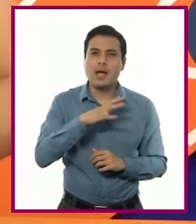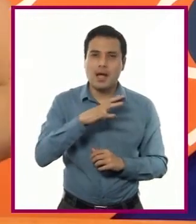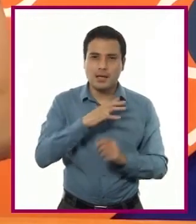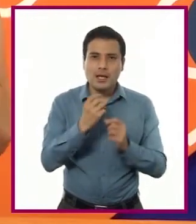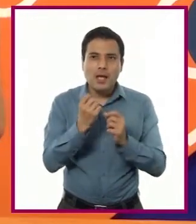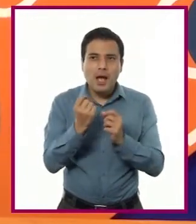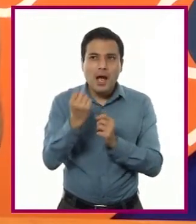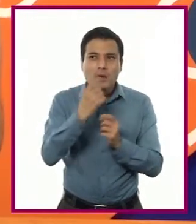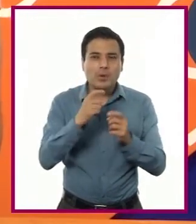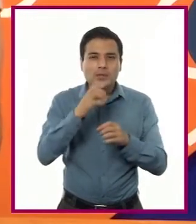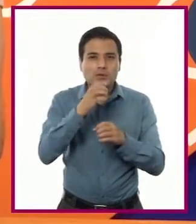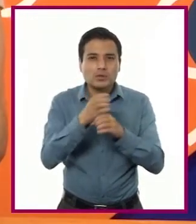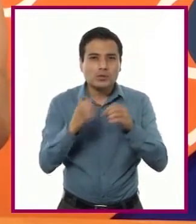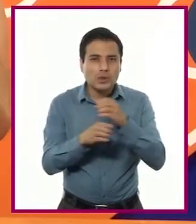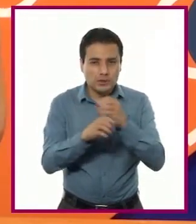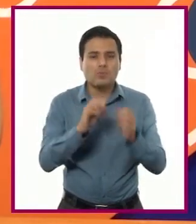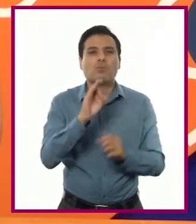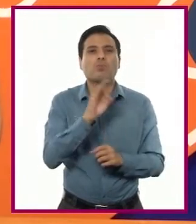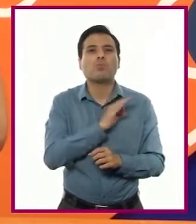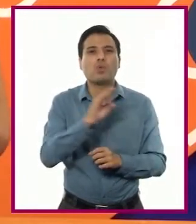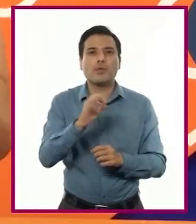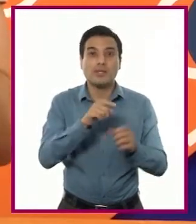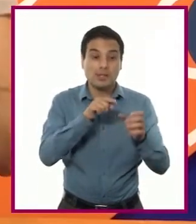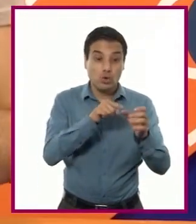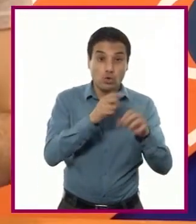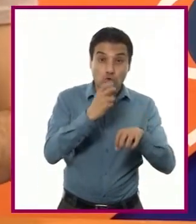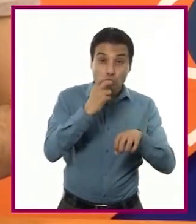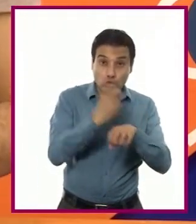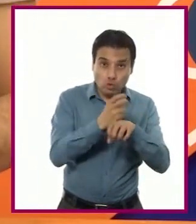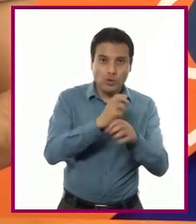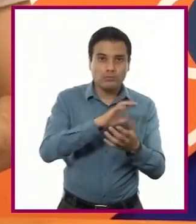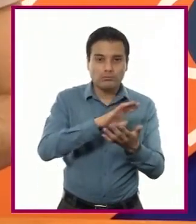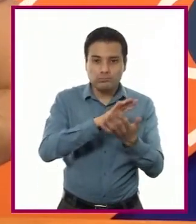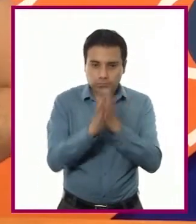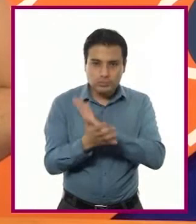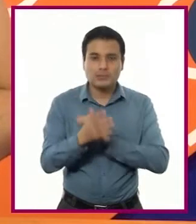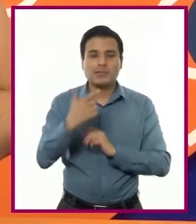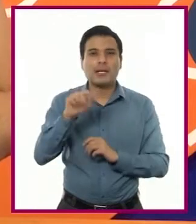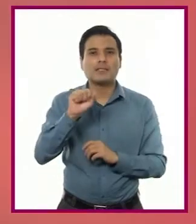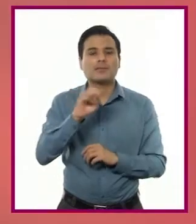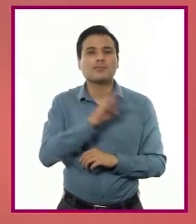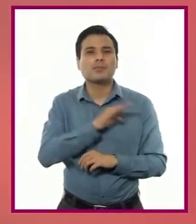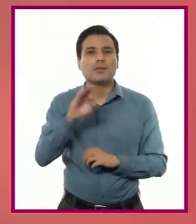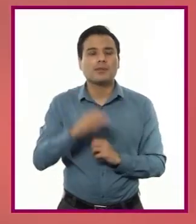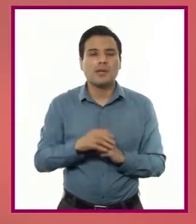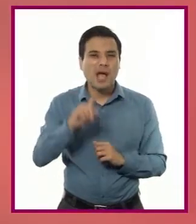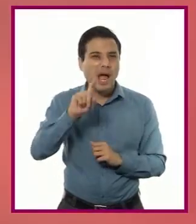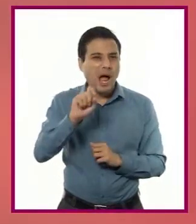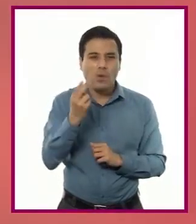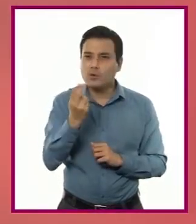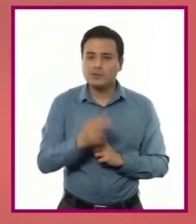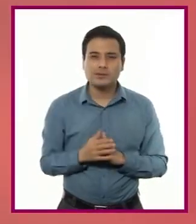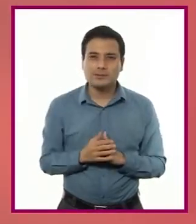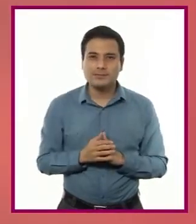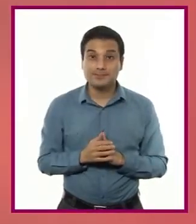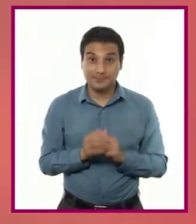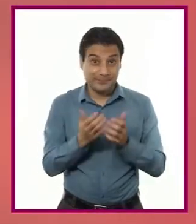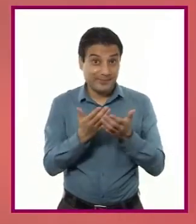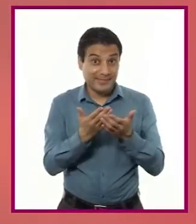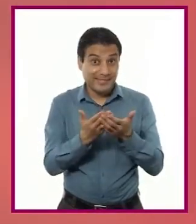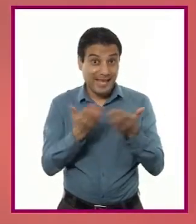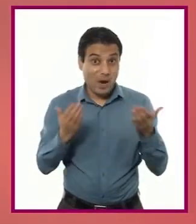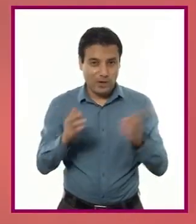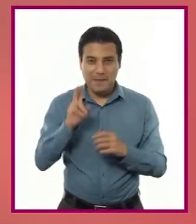pueden pasar directamente del estado sólido al gaseoso sin pasar por el líquido. Ahora veamos un